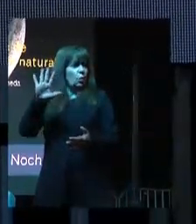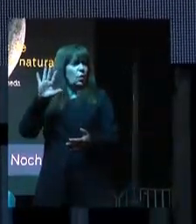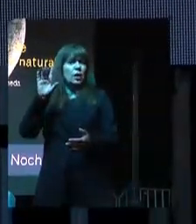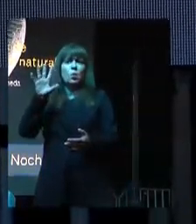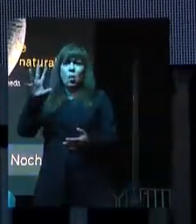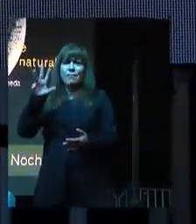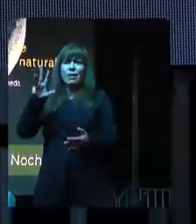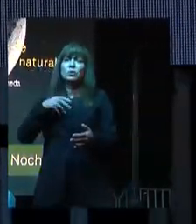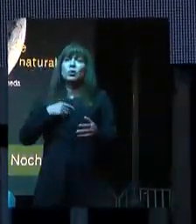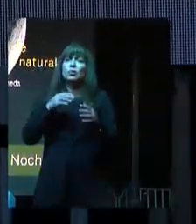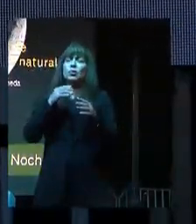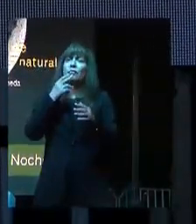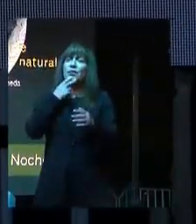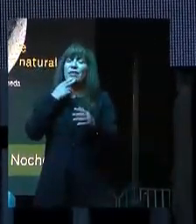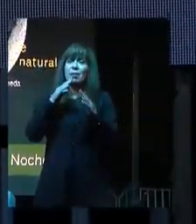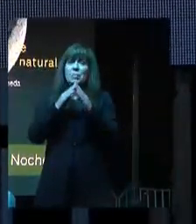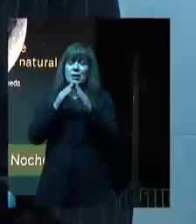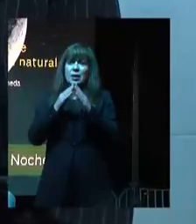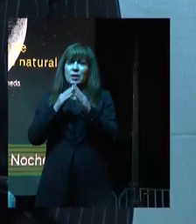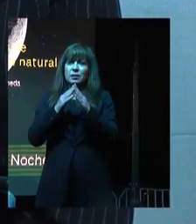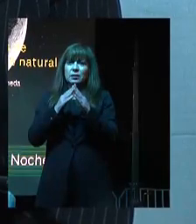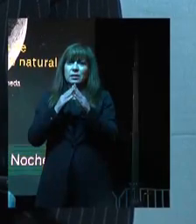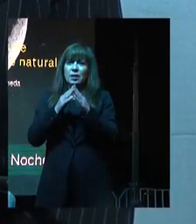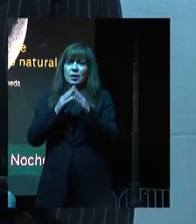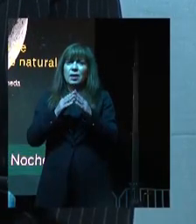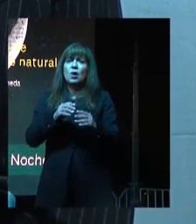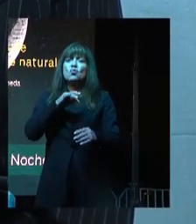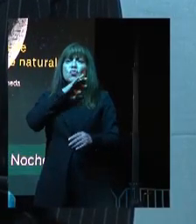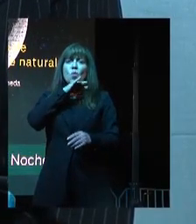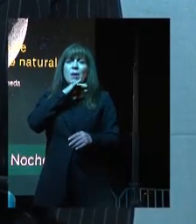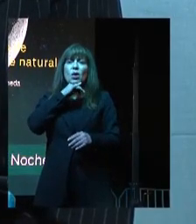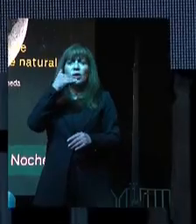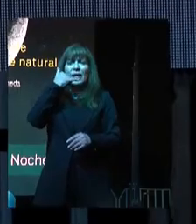que tenía un número de teléfono con 5 cifras.